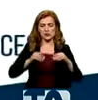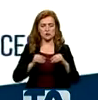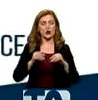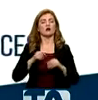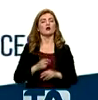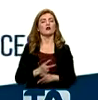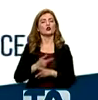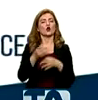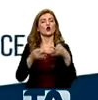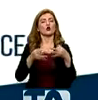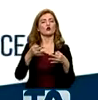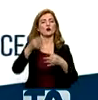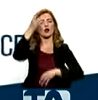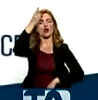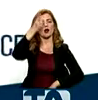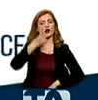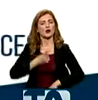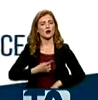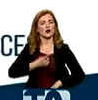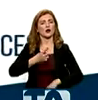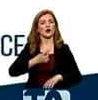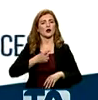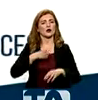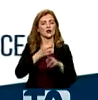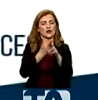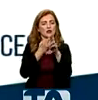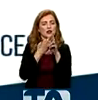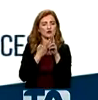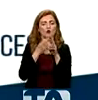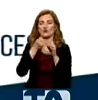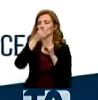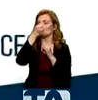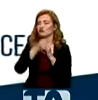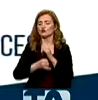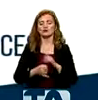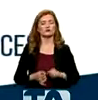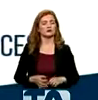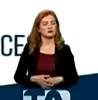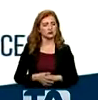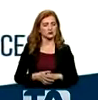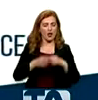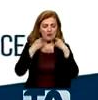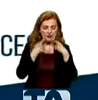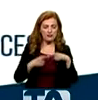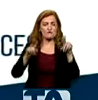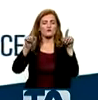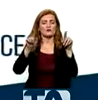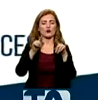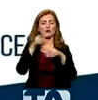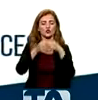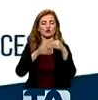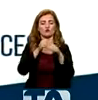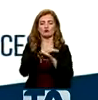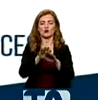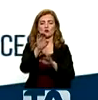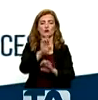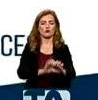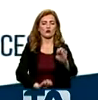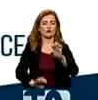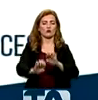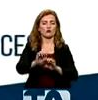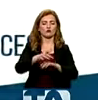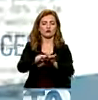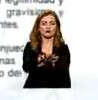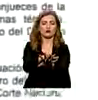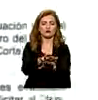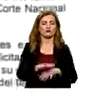la Judicatura emitirá la resolución que contenga los resultados definitivos y declarará concluido el proceso de evaluación